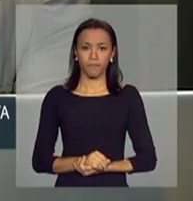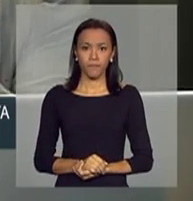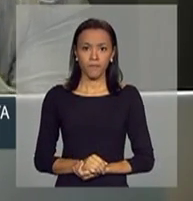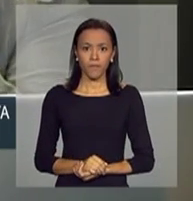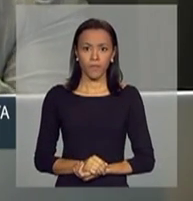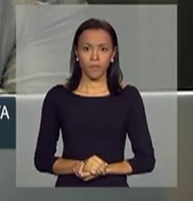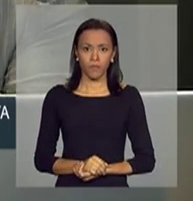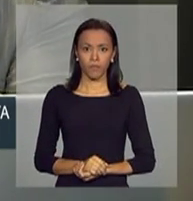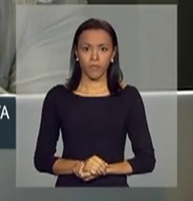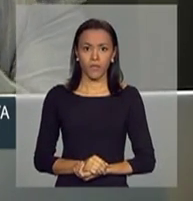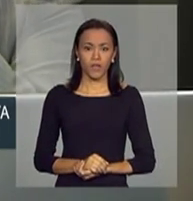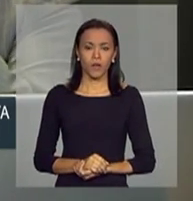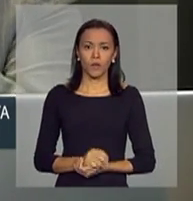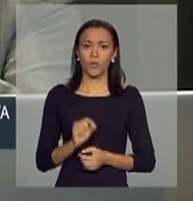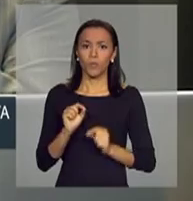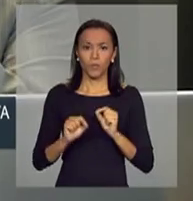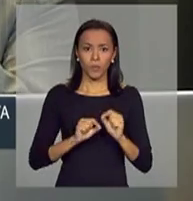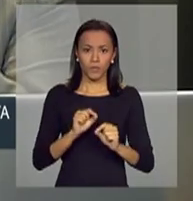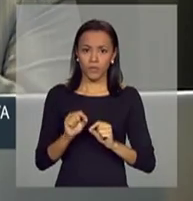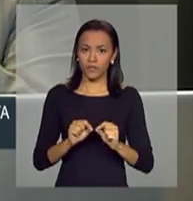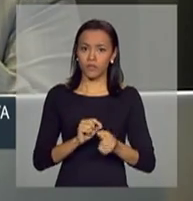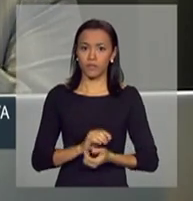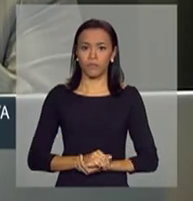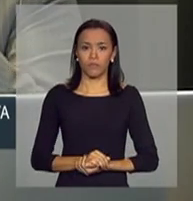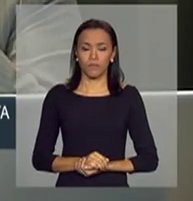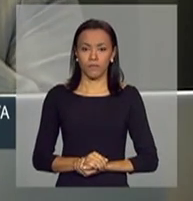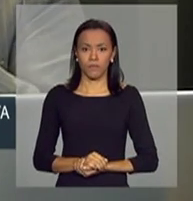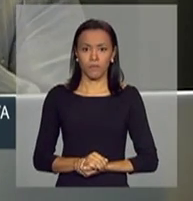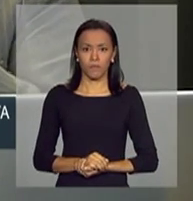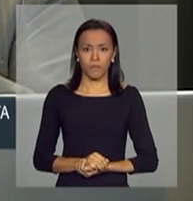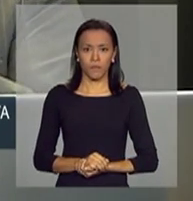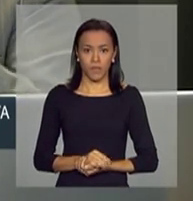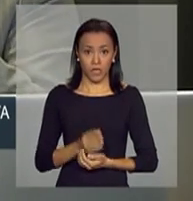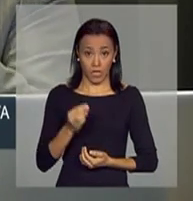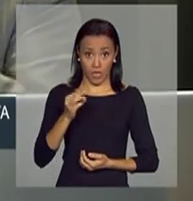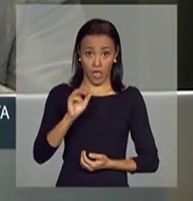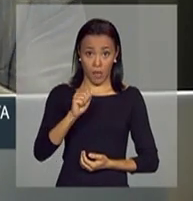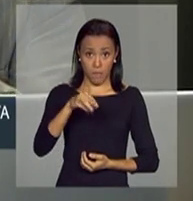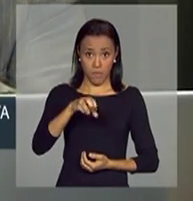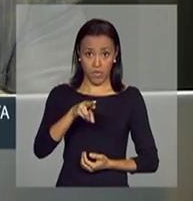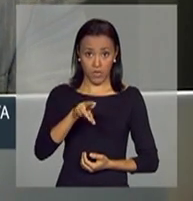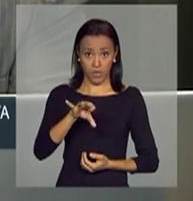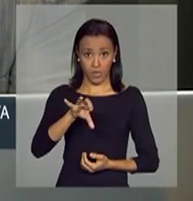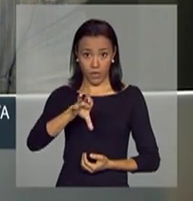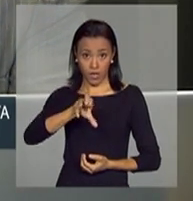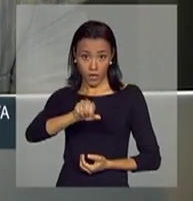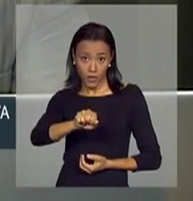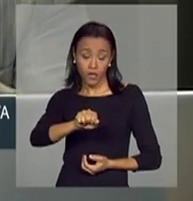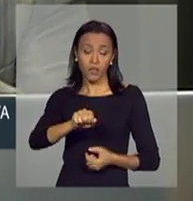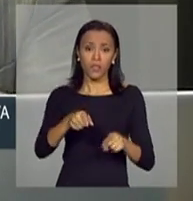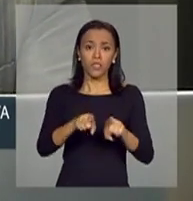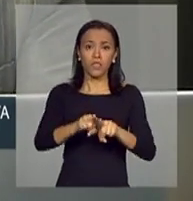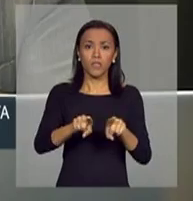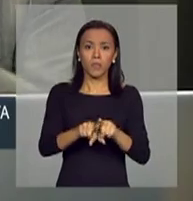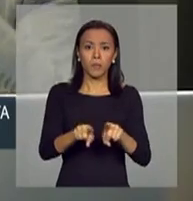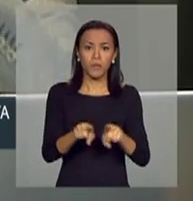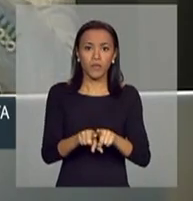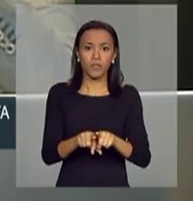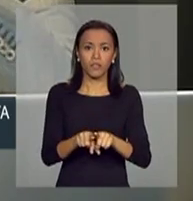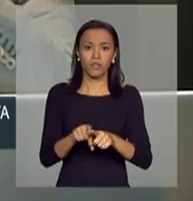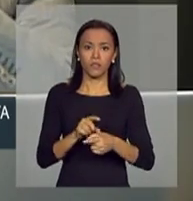burocrático. No se trata, como muchas de las dictaduras de la historia latinoamericana, de una dictadura caudillista, sino de una